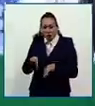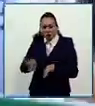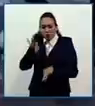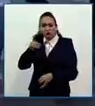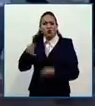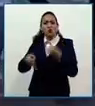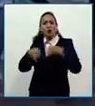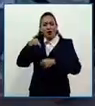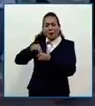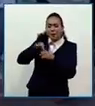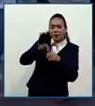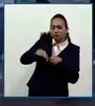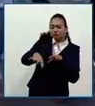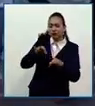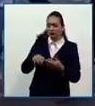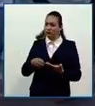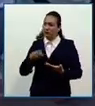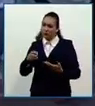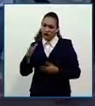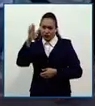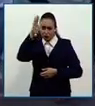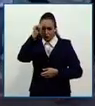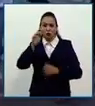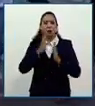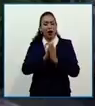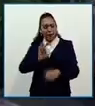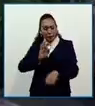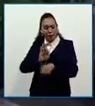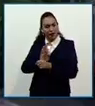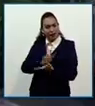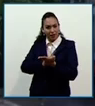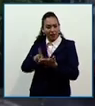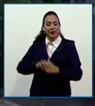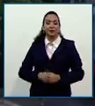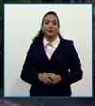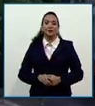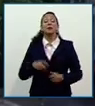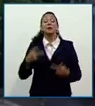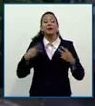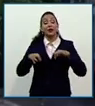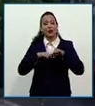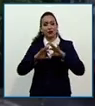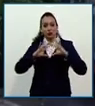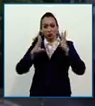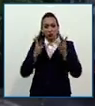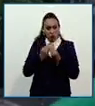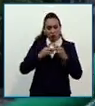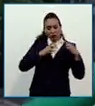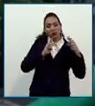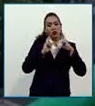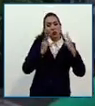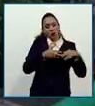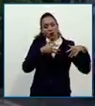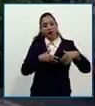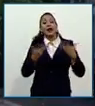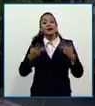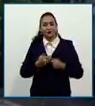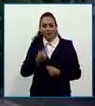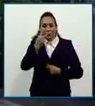juzgadoras que está contemplada en esta reforma que ya está en vigor. Estos trabajadores, sus líderes, entregaron 2